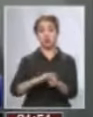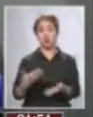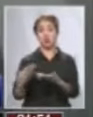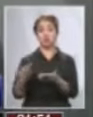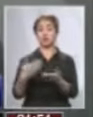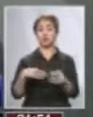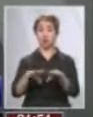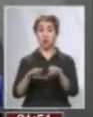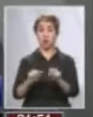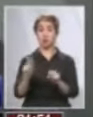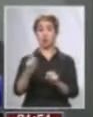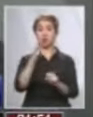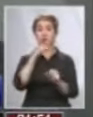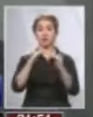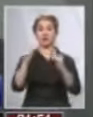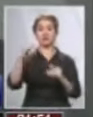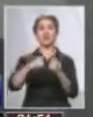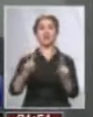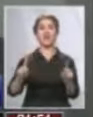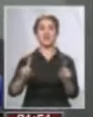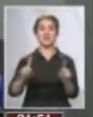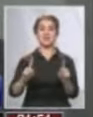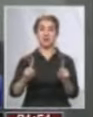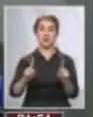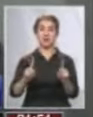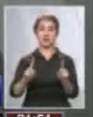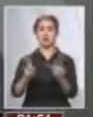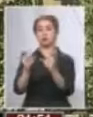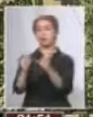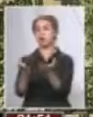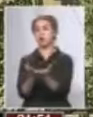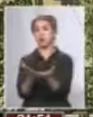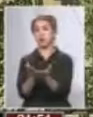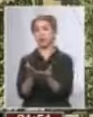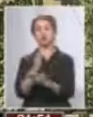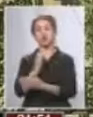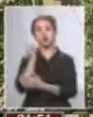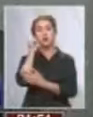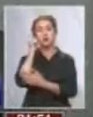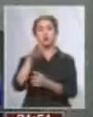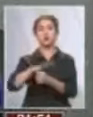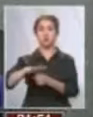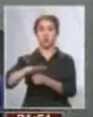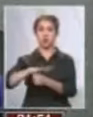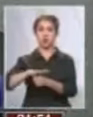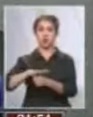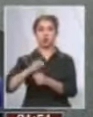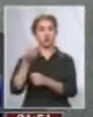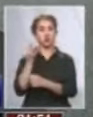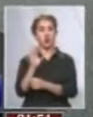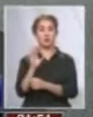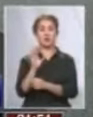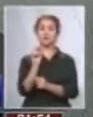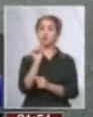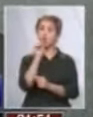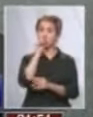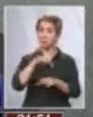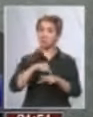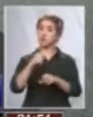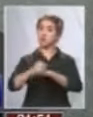de que no debiera haber una diferenciación hacia los estudiantes. Yo entiendo esta situación como solamente transitoria por